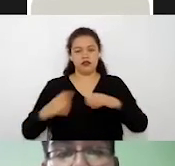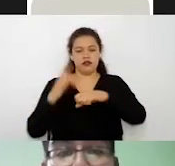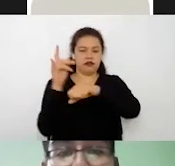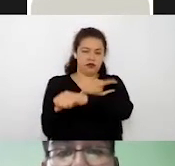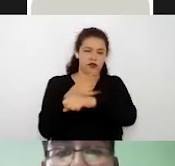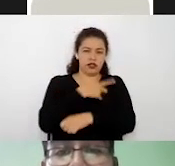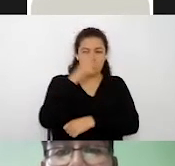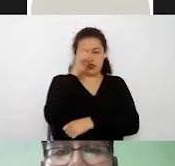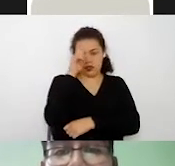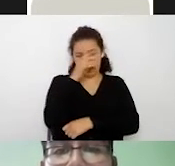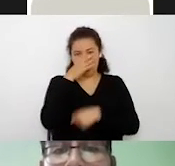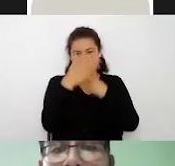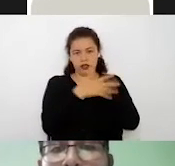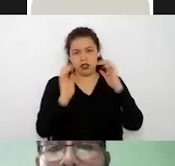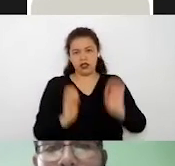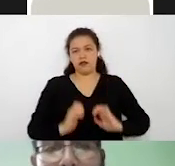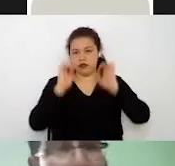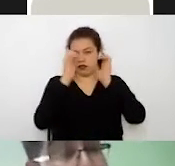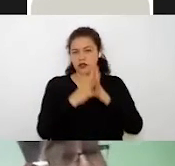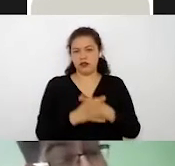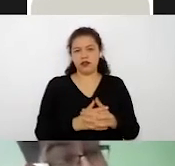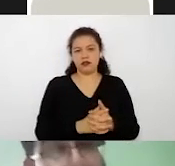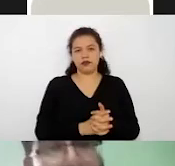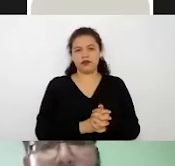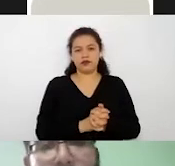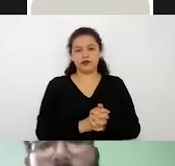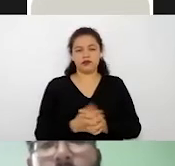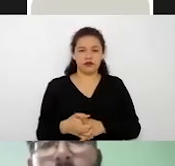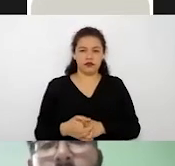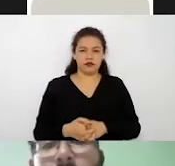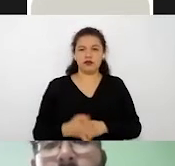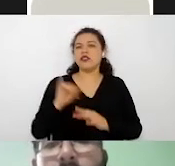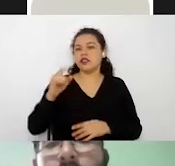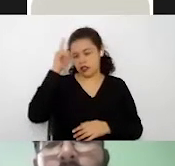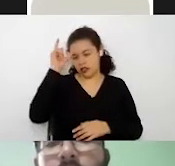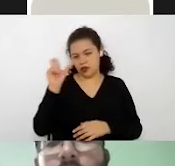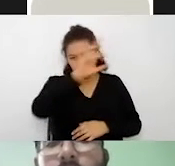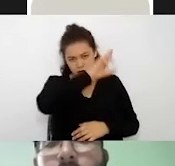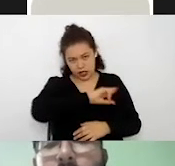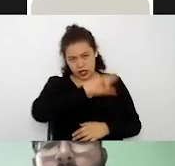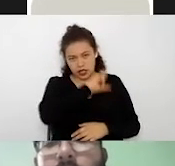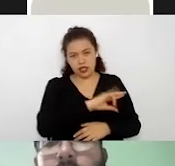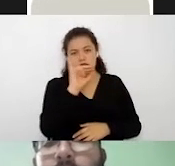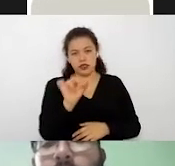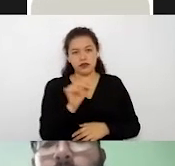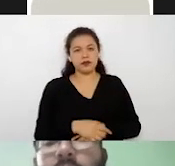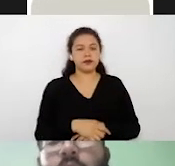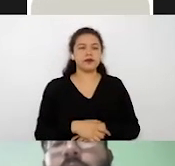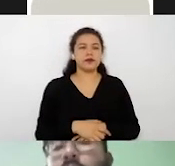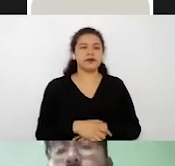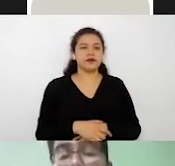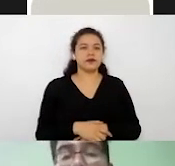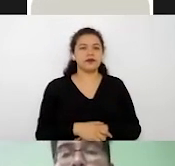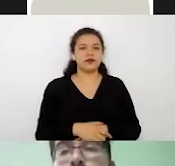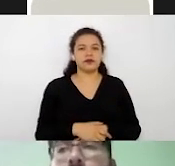hacerlas a la administración del edificio. Sí, sí es arrendado el edificio. En dado caso